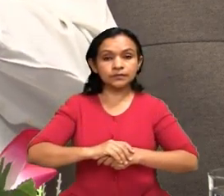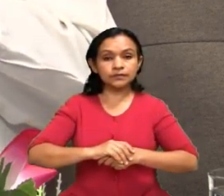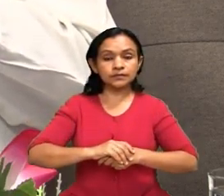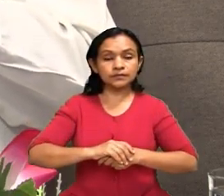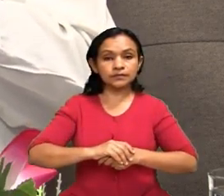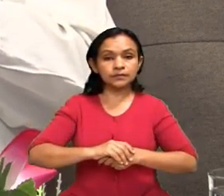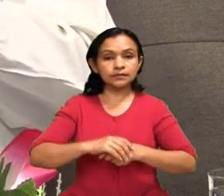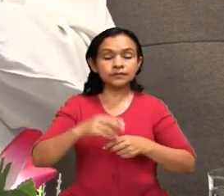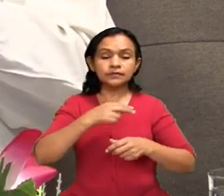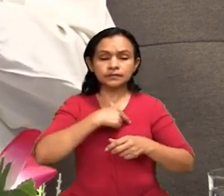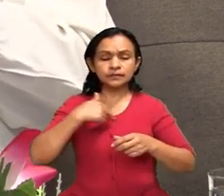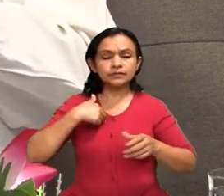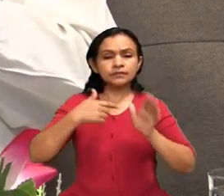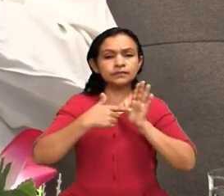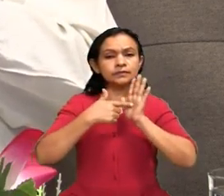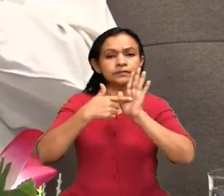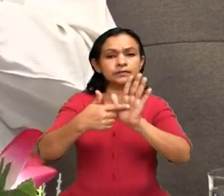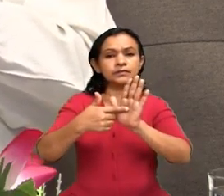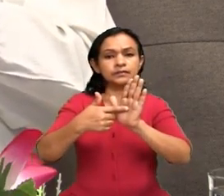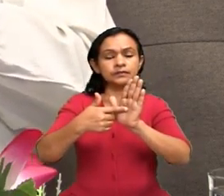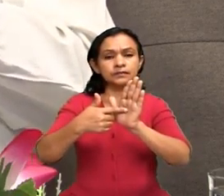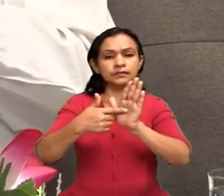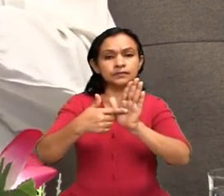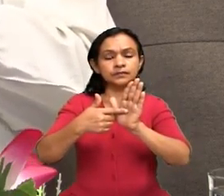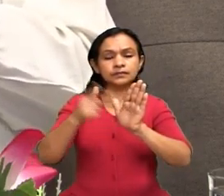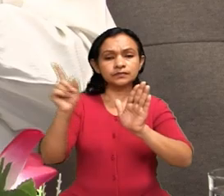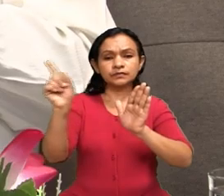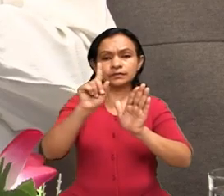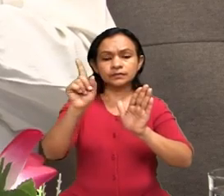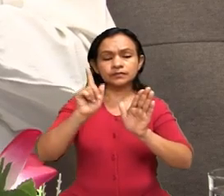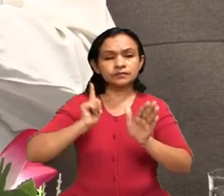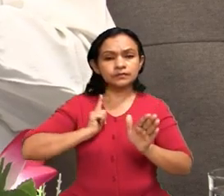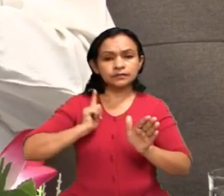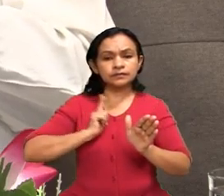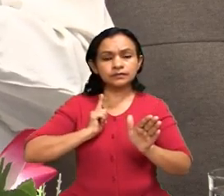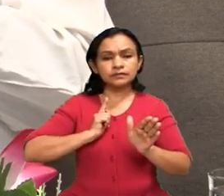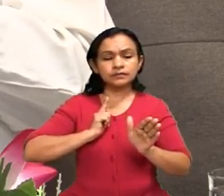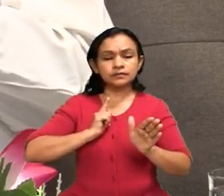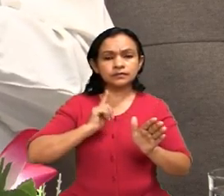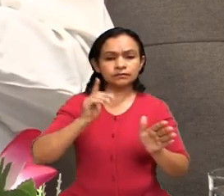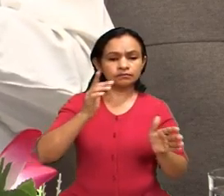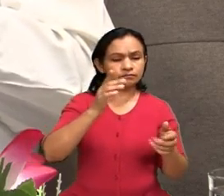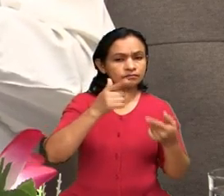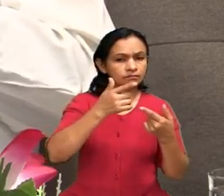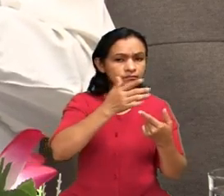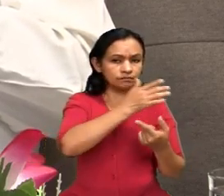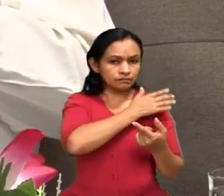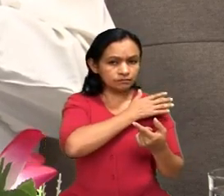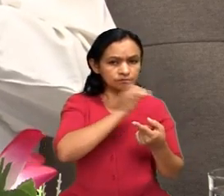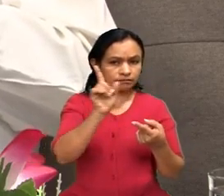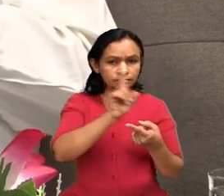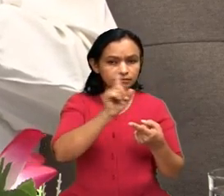de que se demostraba de que no había tirano inexpugnable,